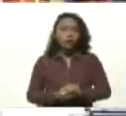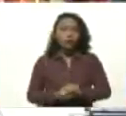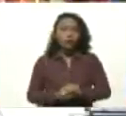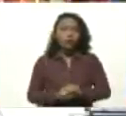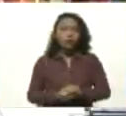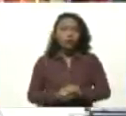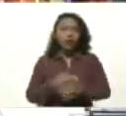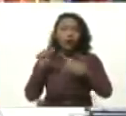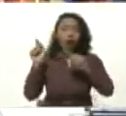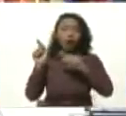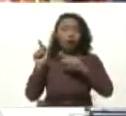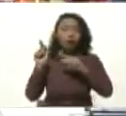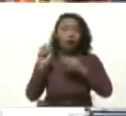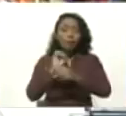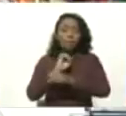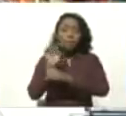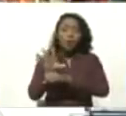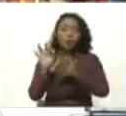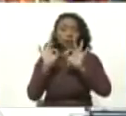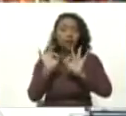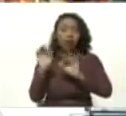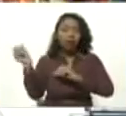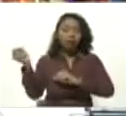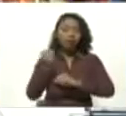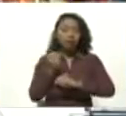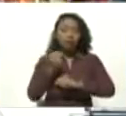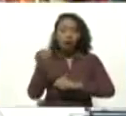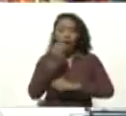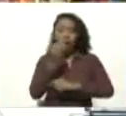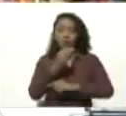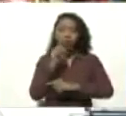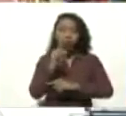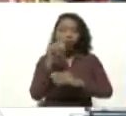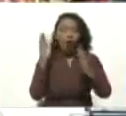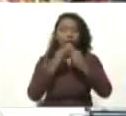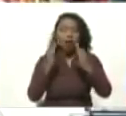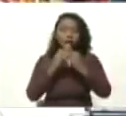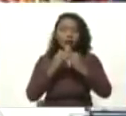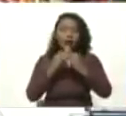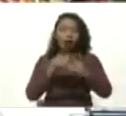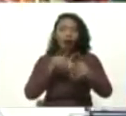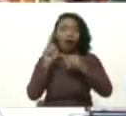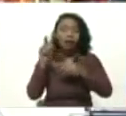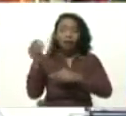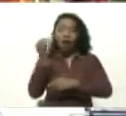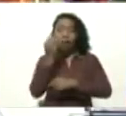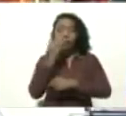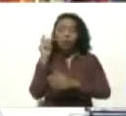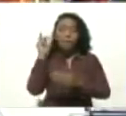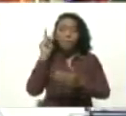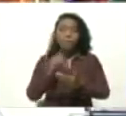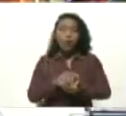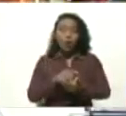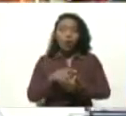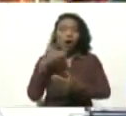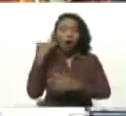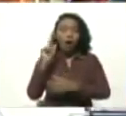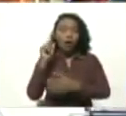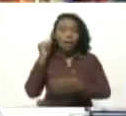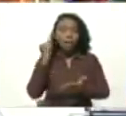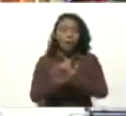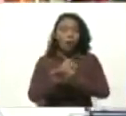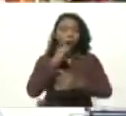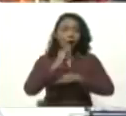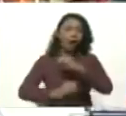este enviado especial trajo alimento para tus hogares, para el hogar. Ese alimento que llegó, que tenía una marca